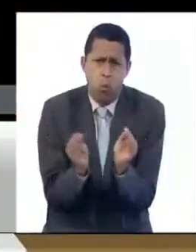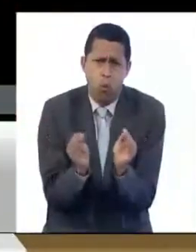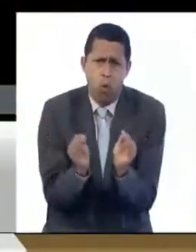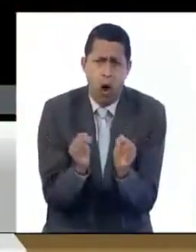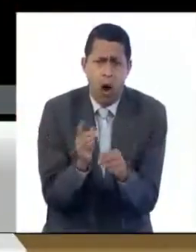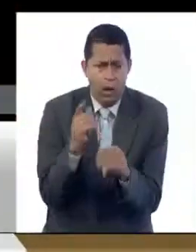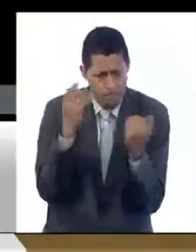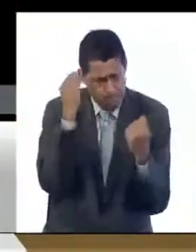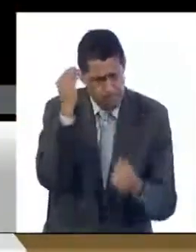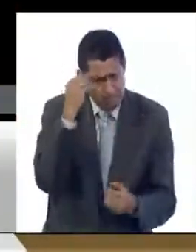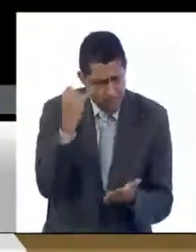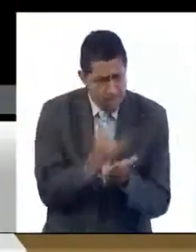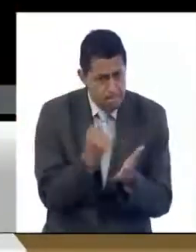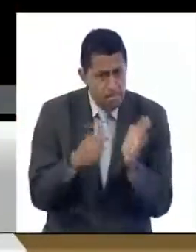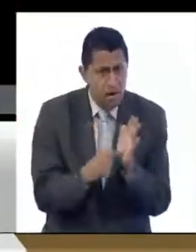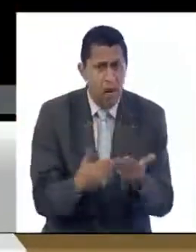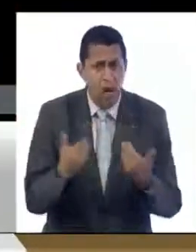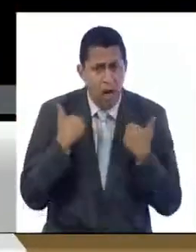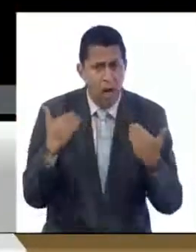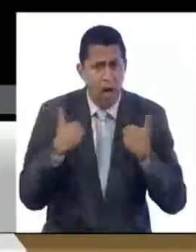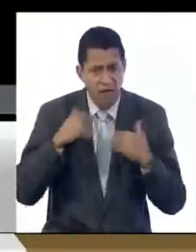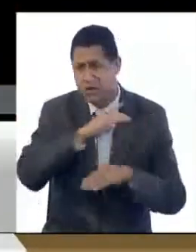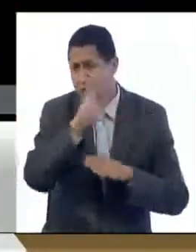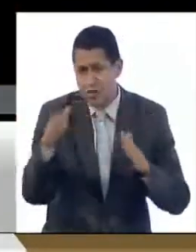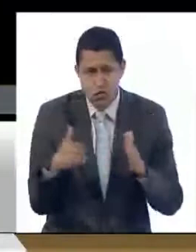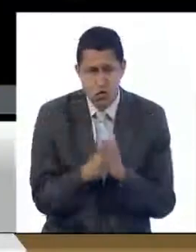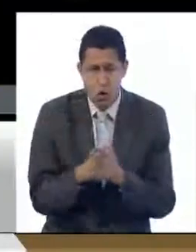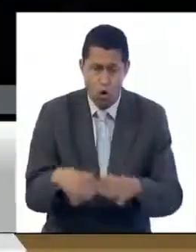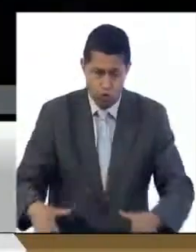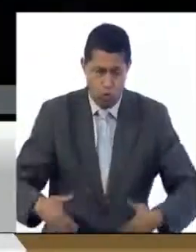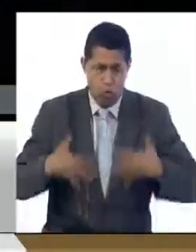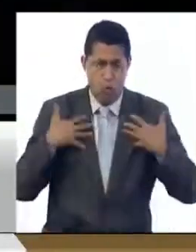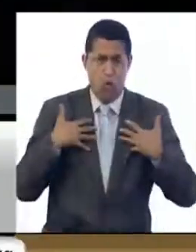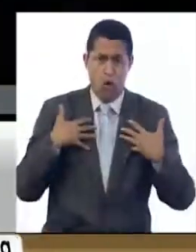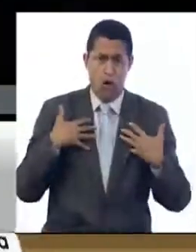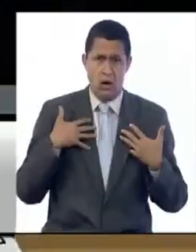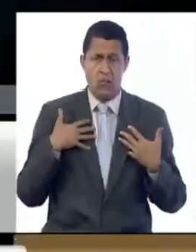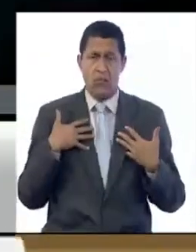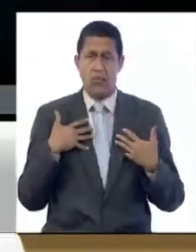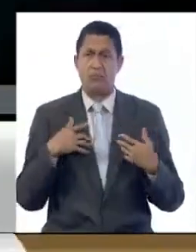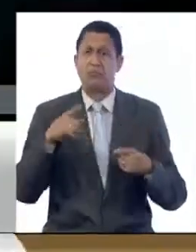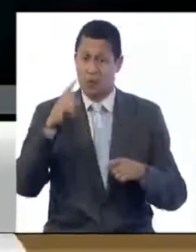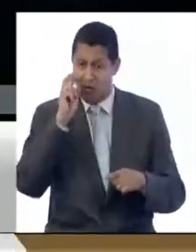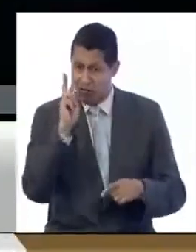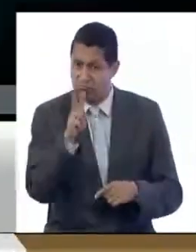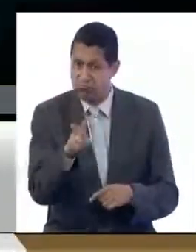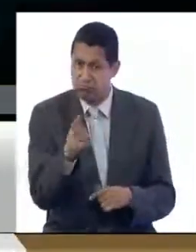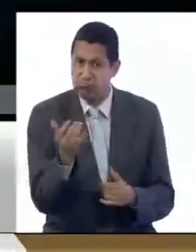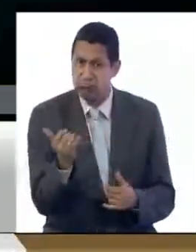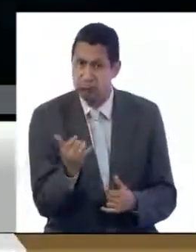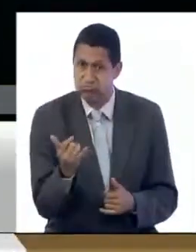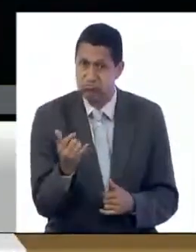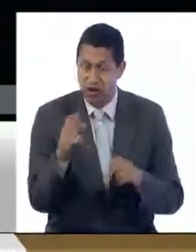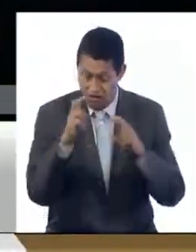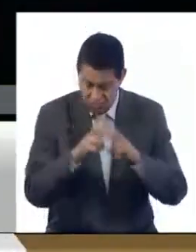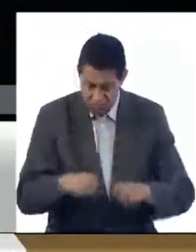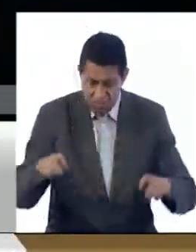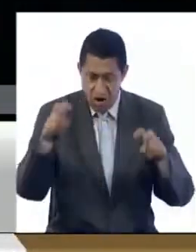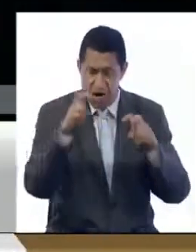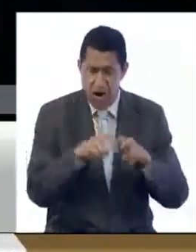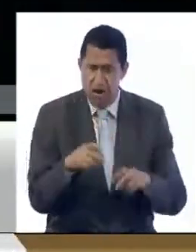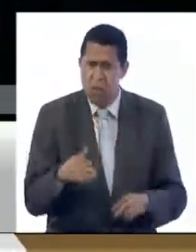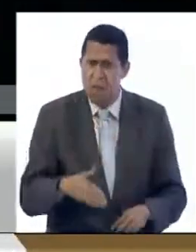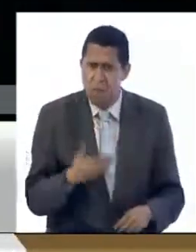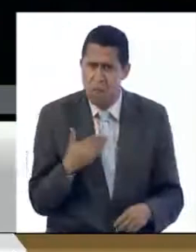la ciencia ha demostrado que afecta toda la función neuromuscular. De acuerdo con los hallazgos obtenidos, los investigadores han